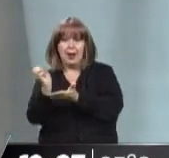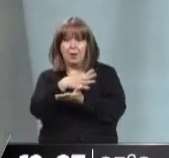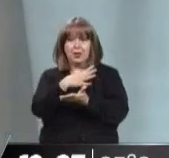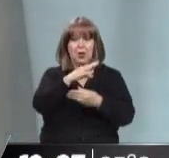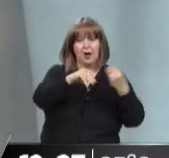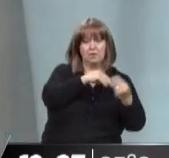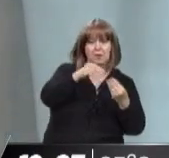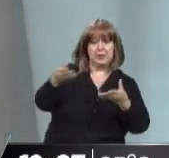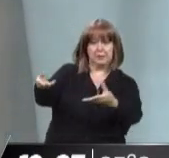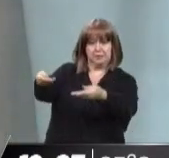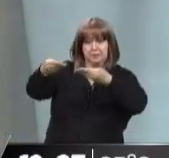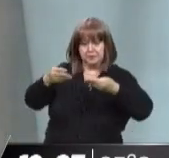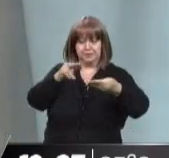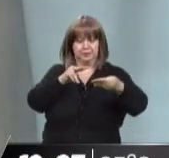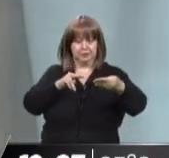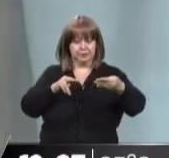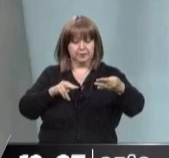como un motivo